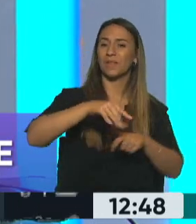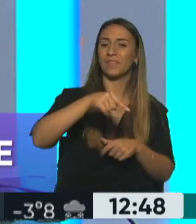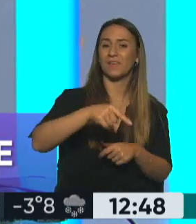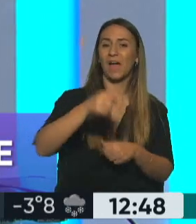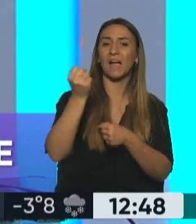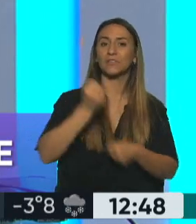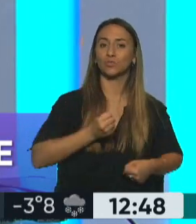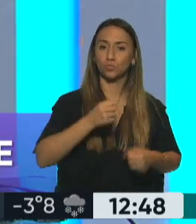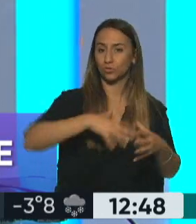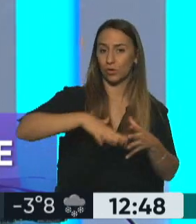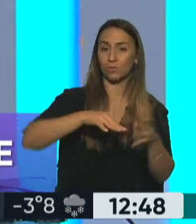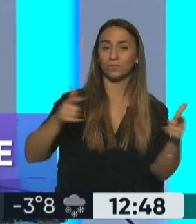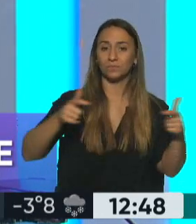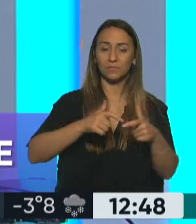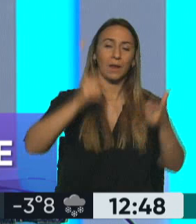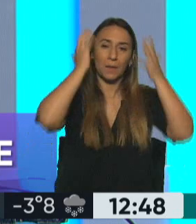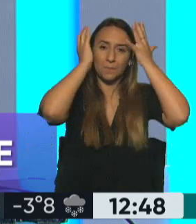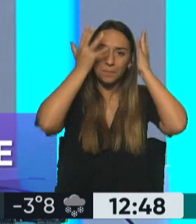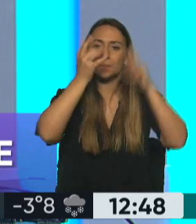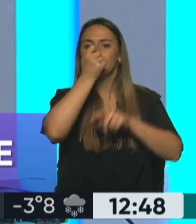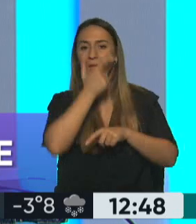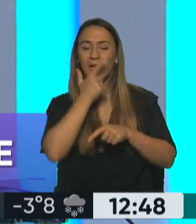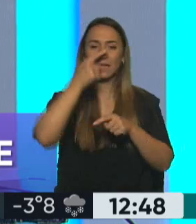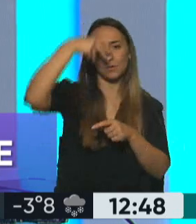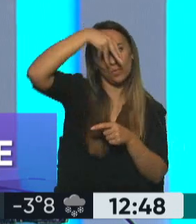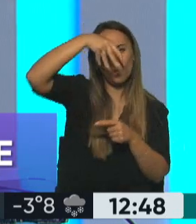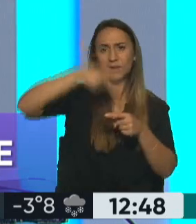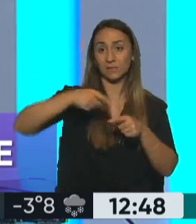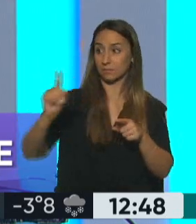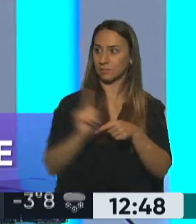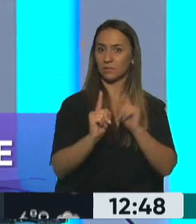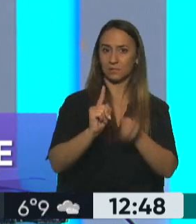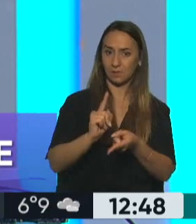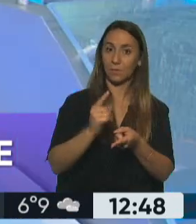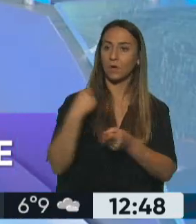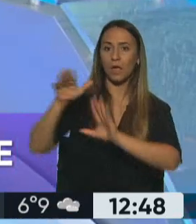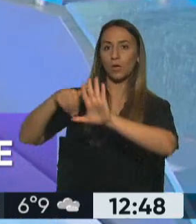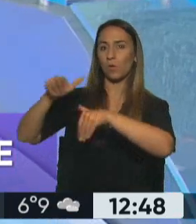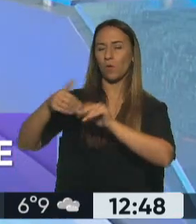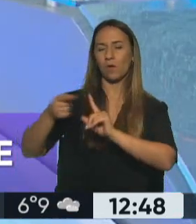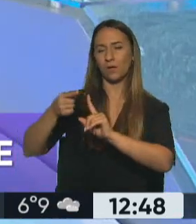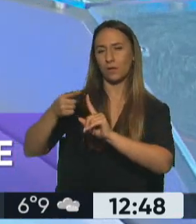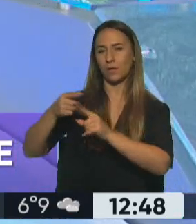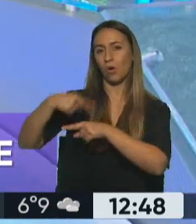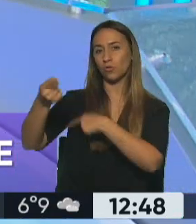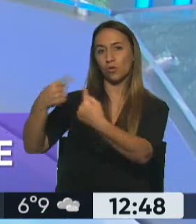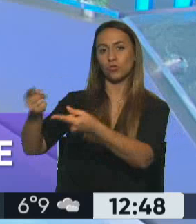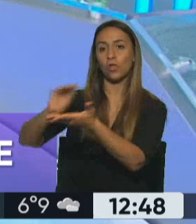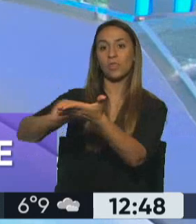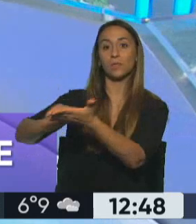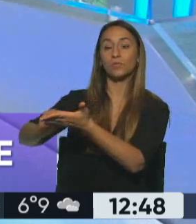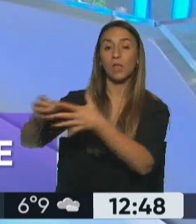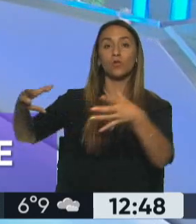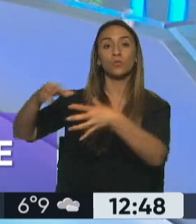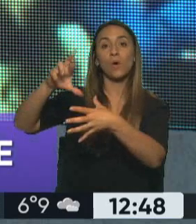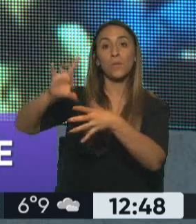y Javier Milei, porque estuvo articulando la convocatoria de otros diputados y otras diputadas del PRO para que se sumen. Ahora, ahí